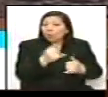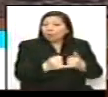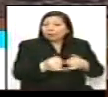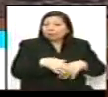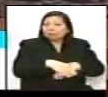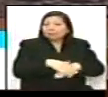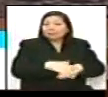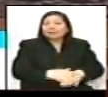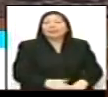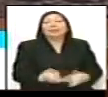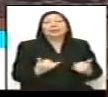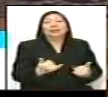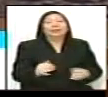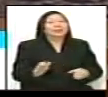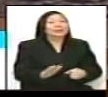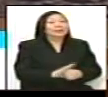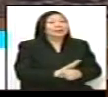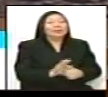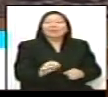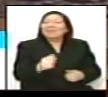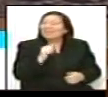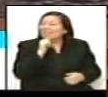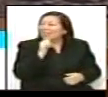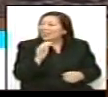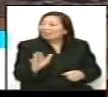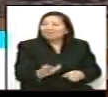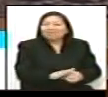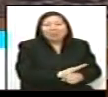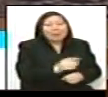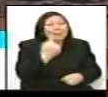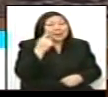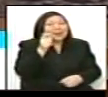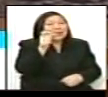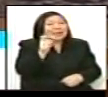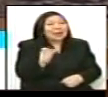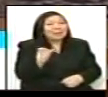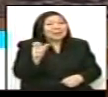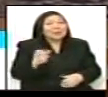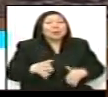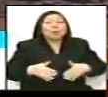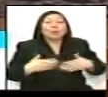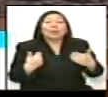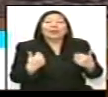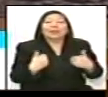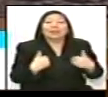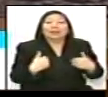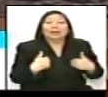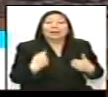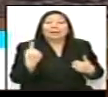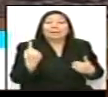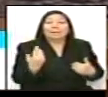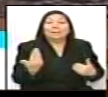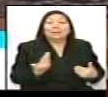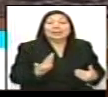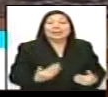proceso. Y eso es absolutamente insuficiente para que la ciudadanía pueda tener un